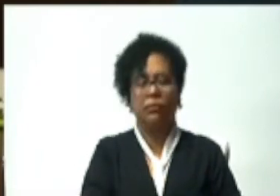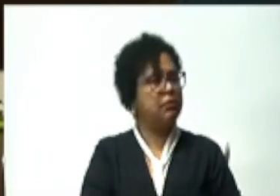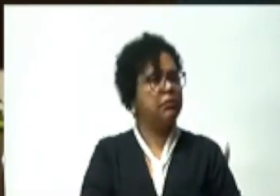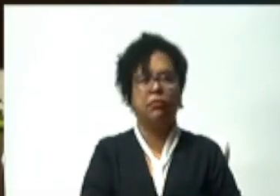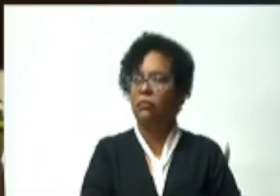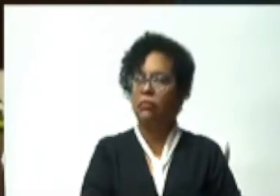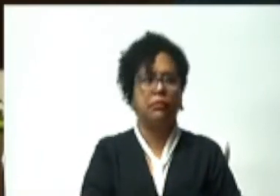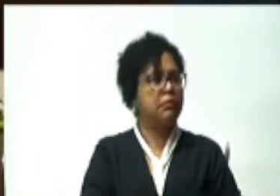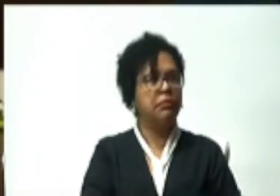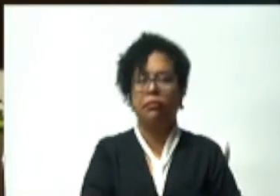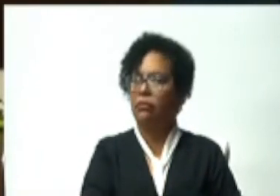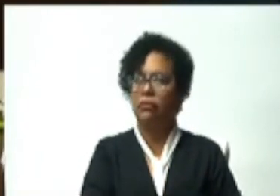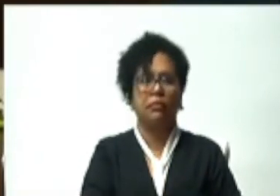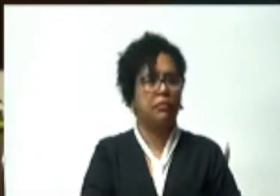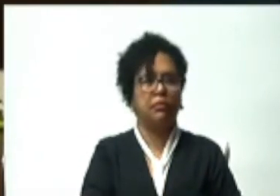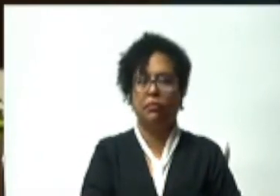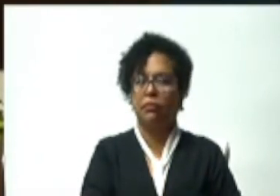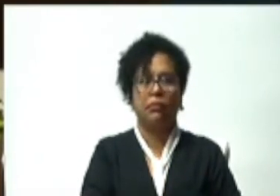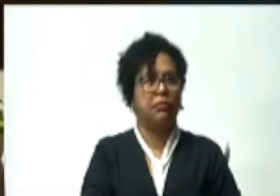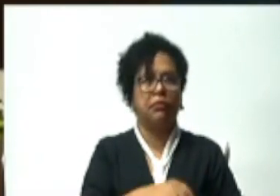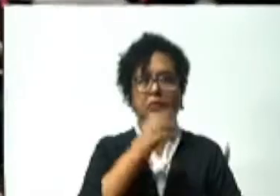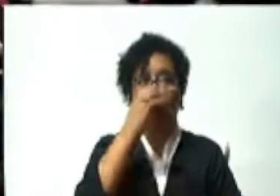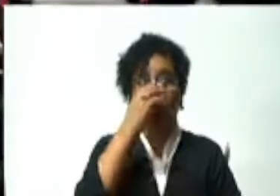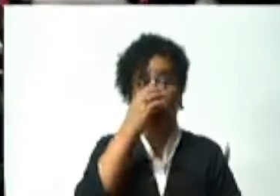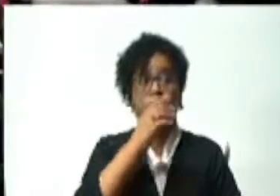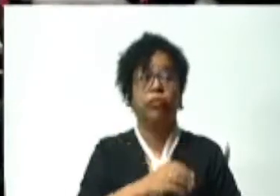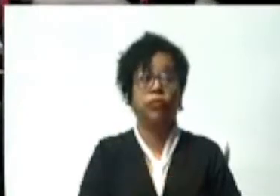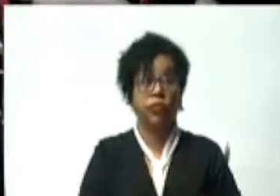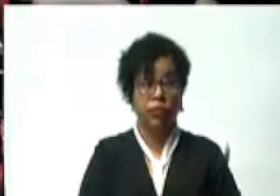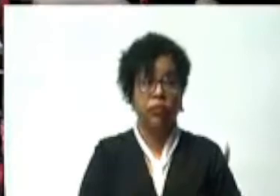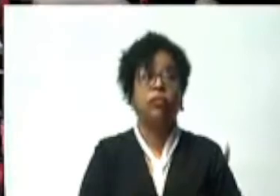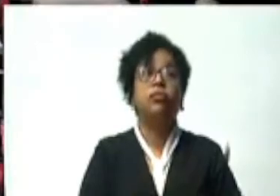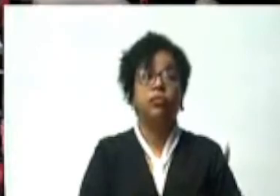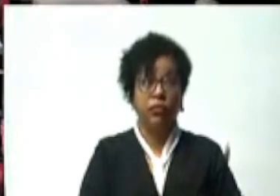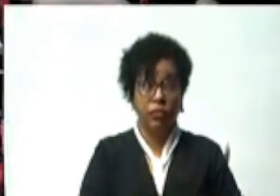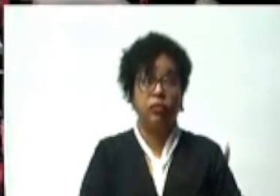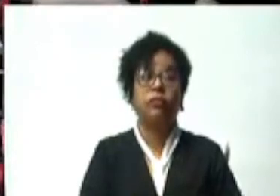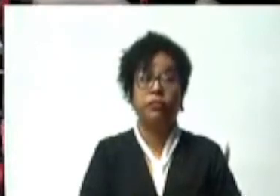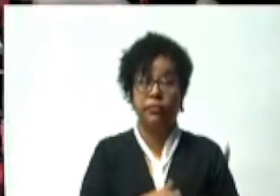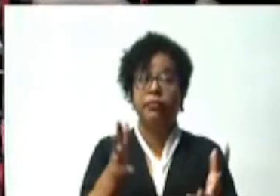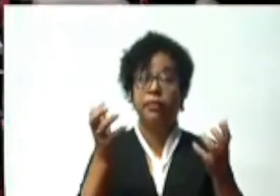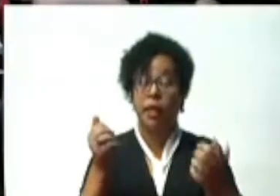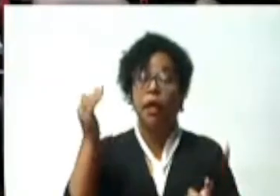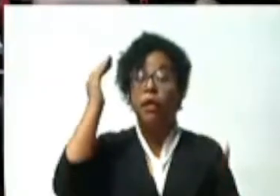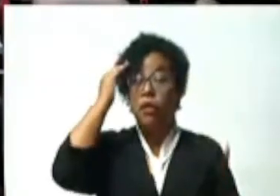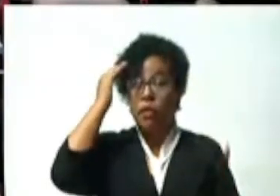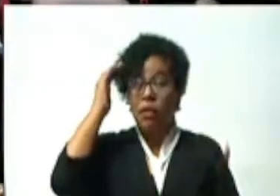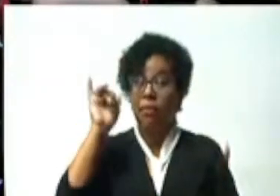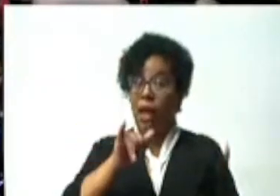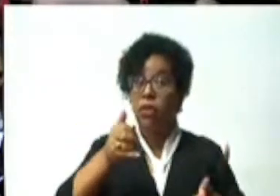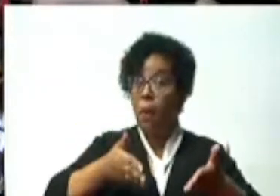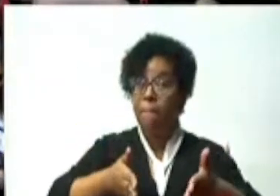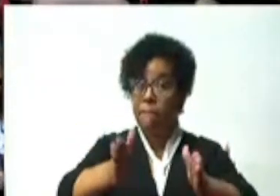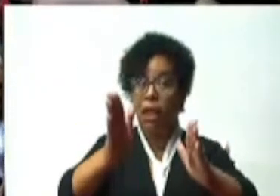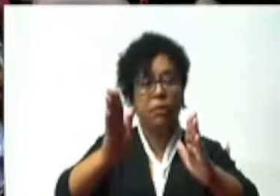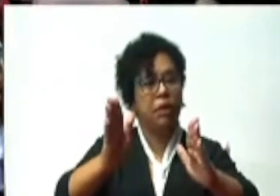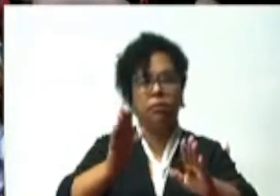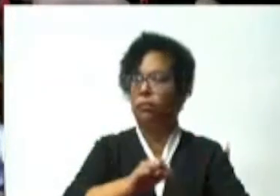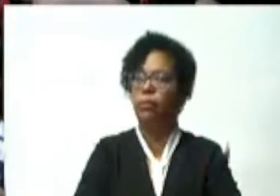Quiero que sepan que no vamos a permitir esa situación.